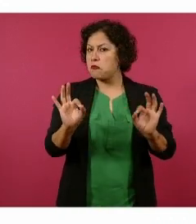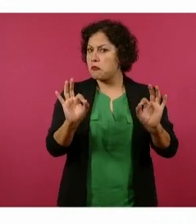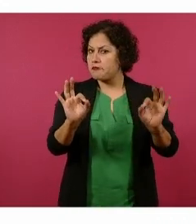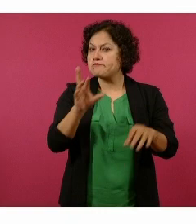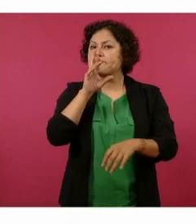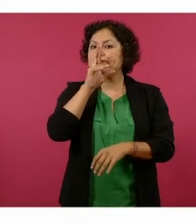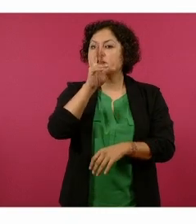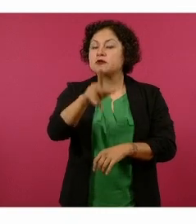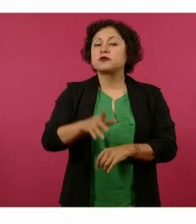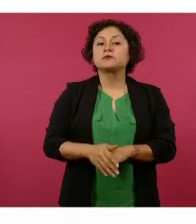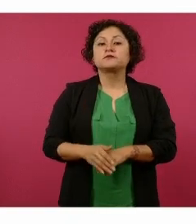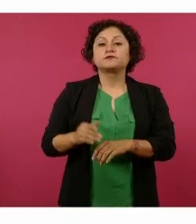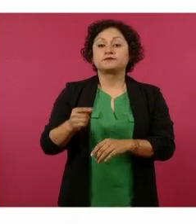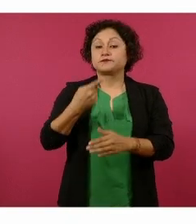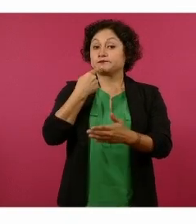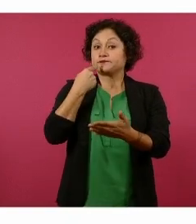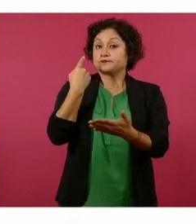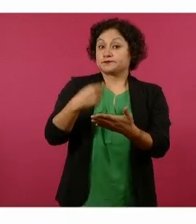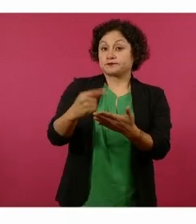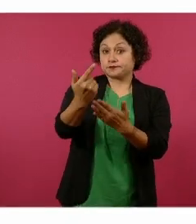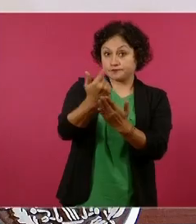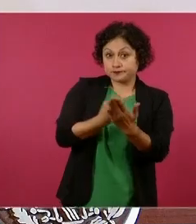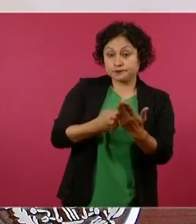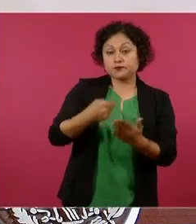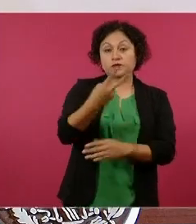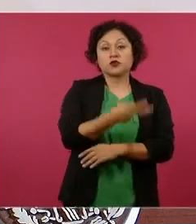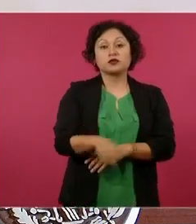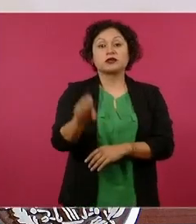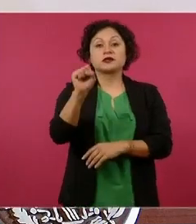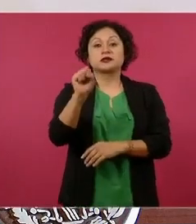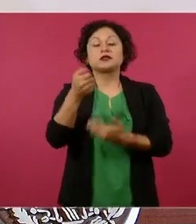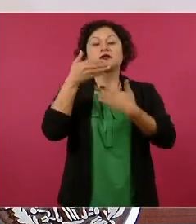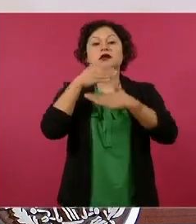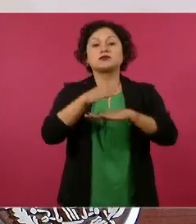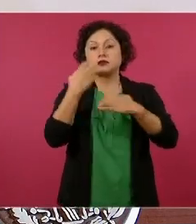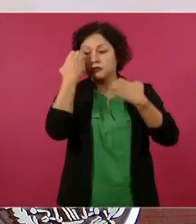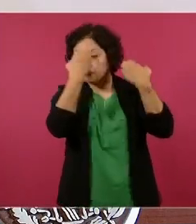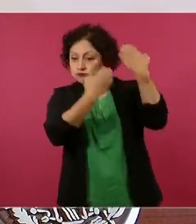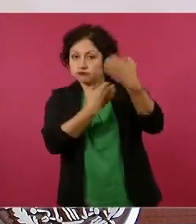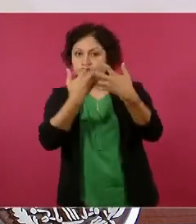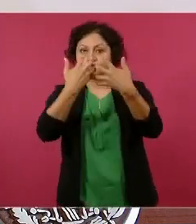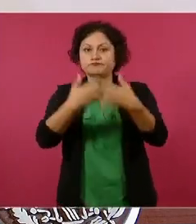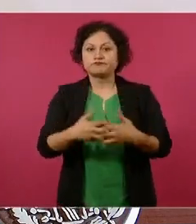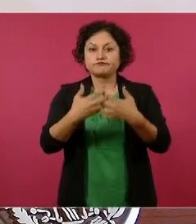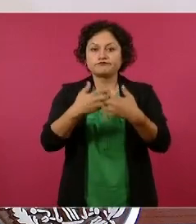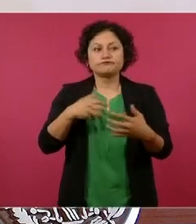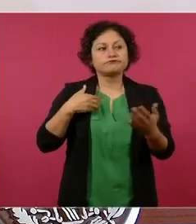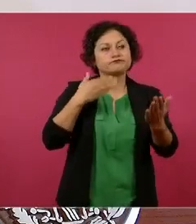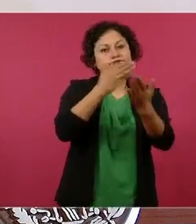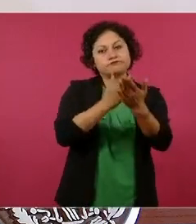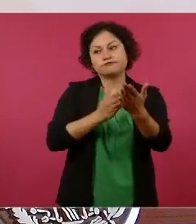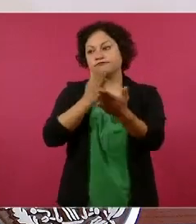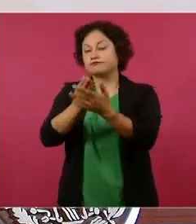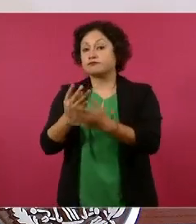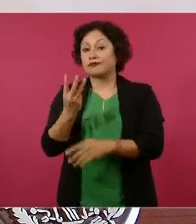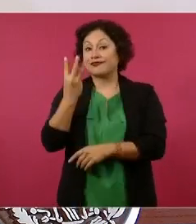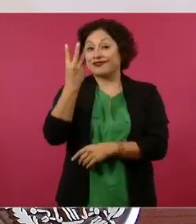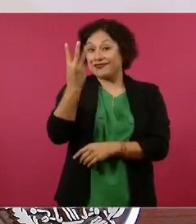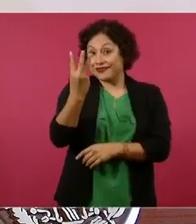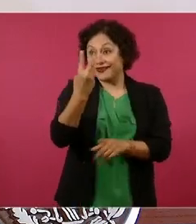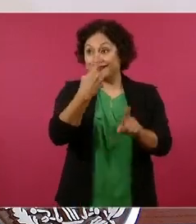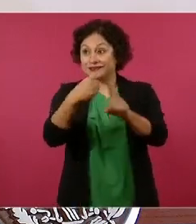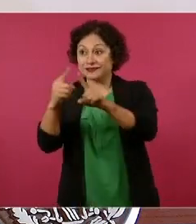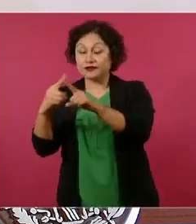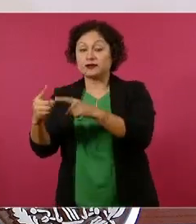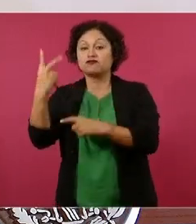Atendimos 260 denuncias en el tema de verificaciones. Tres gasolineras, tres estaciones se negaron a ser